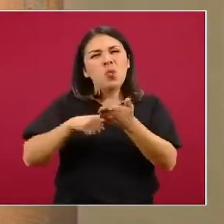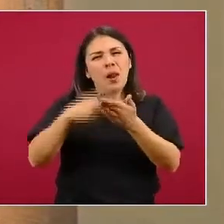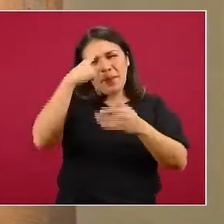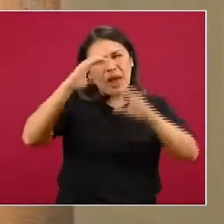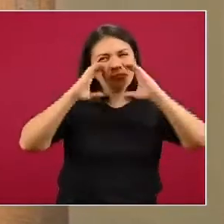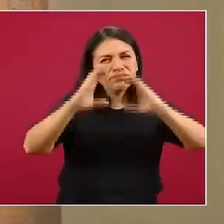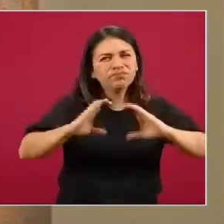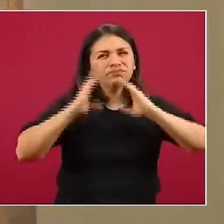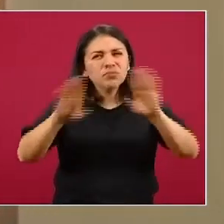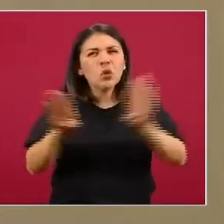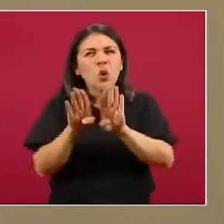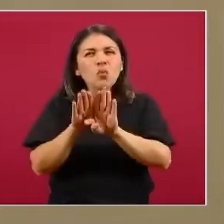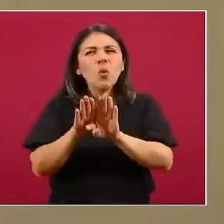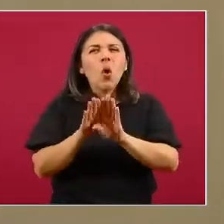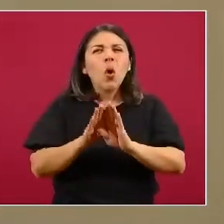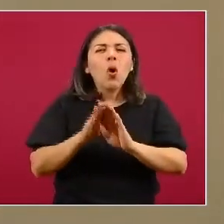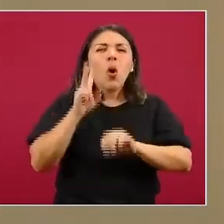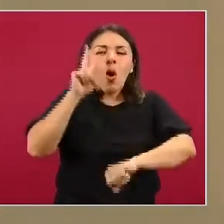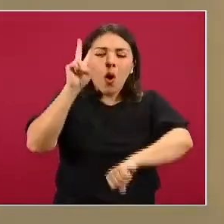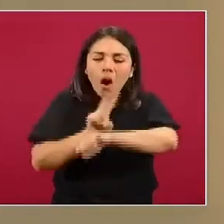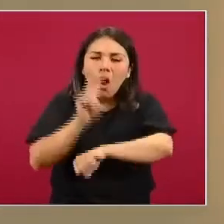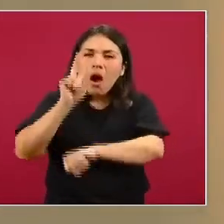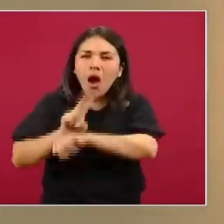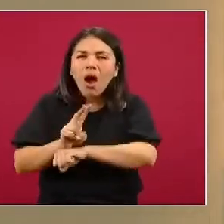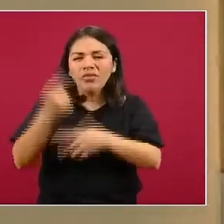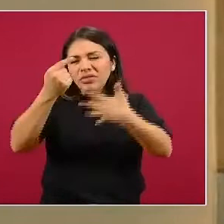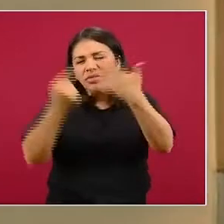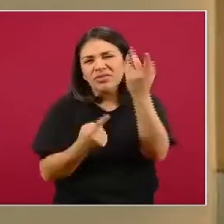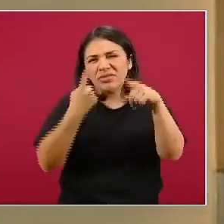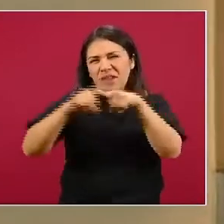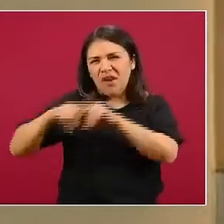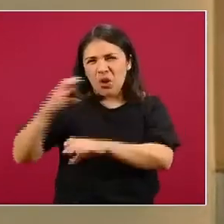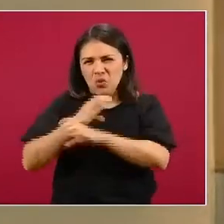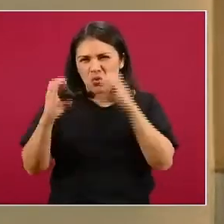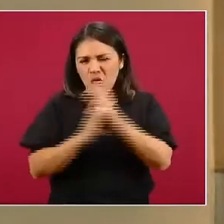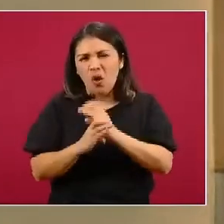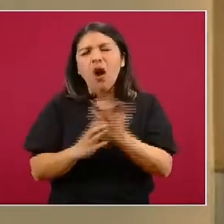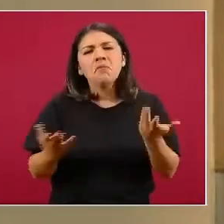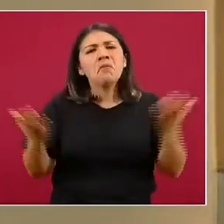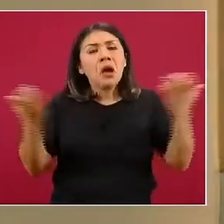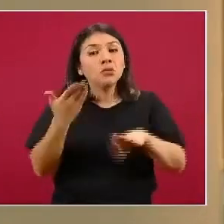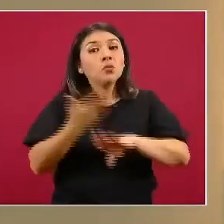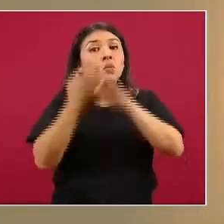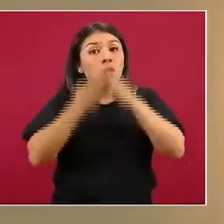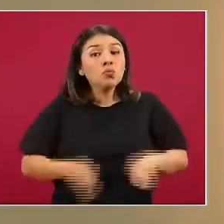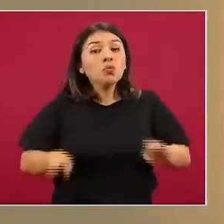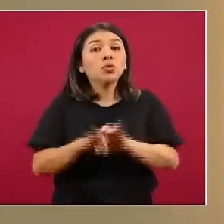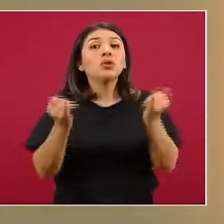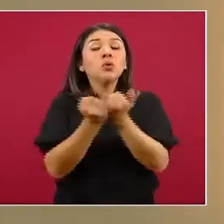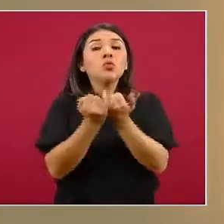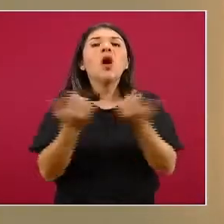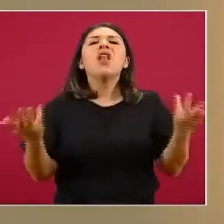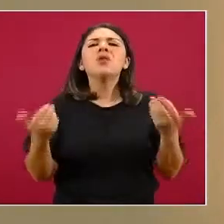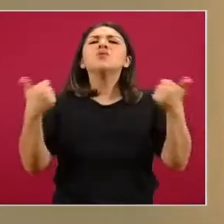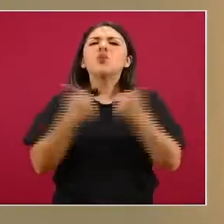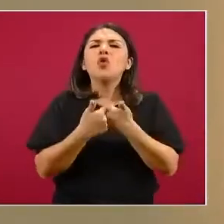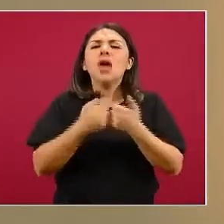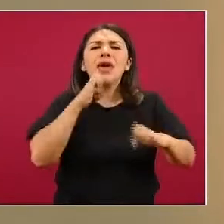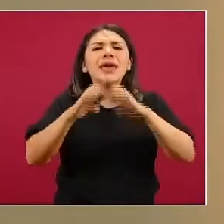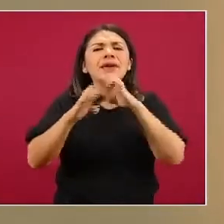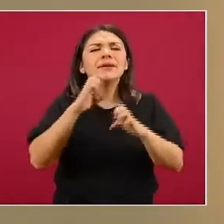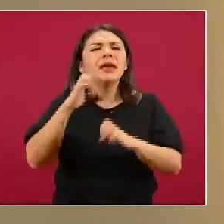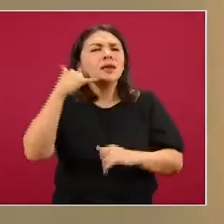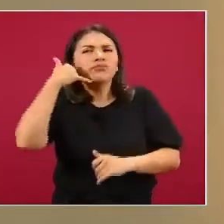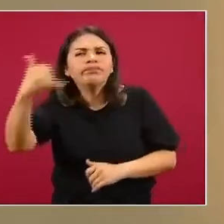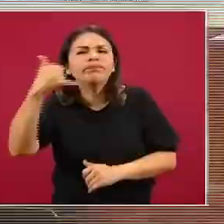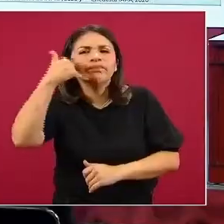tratan de llevar el pulso de todas estas variables, lo hemos hecho de manera importante también a través de encuestas